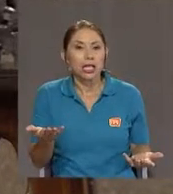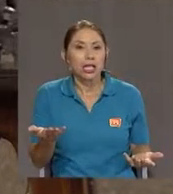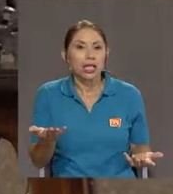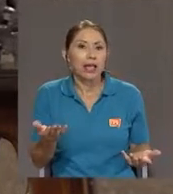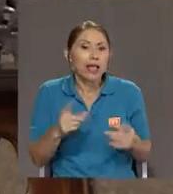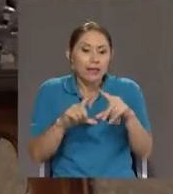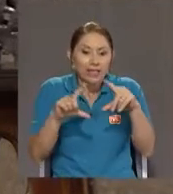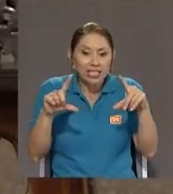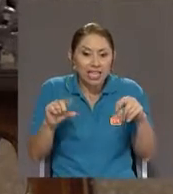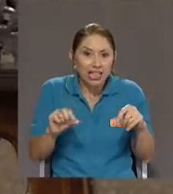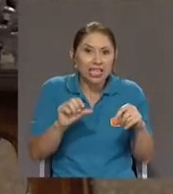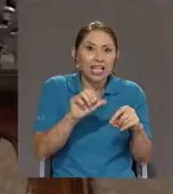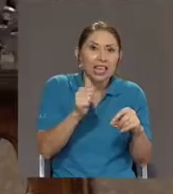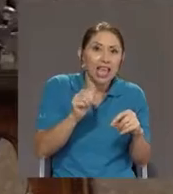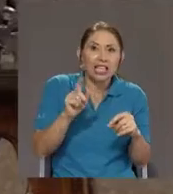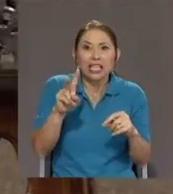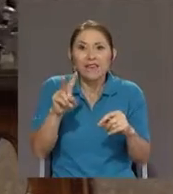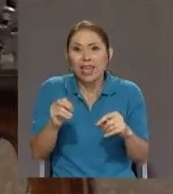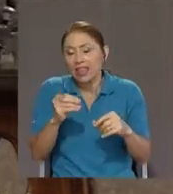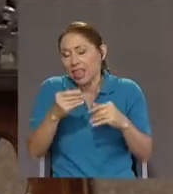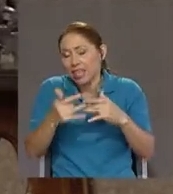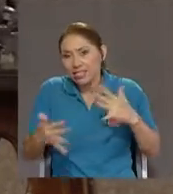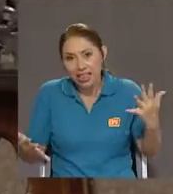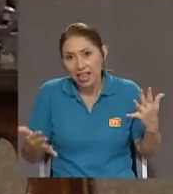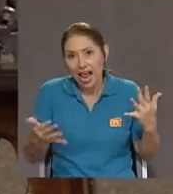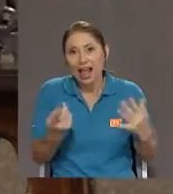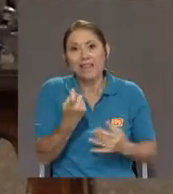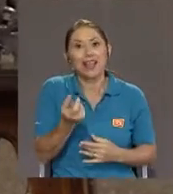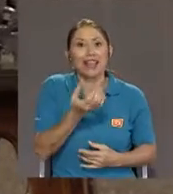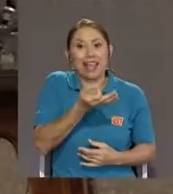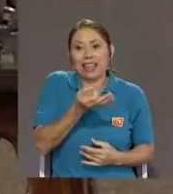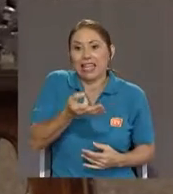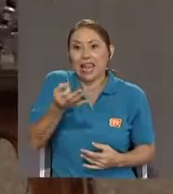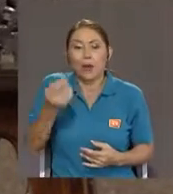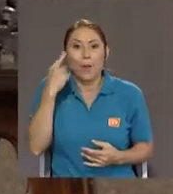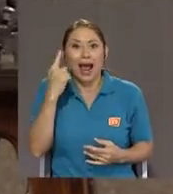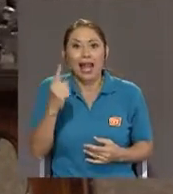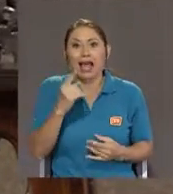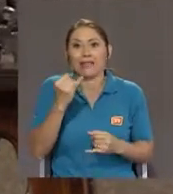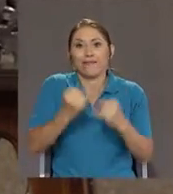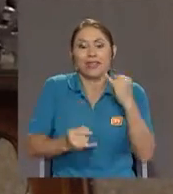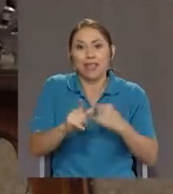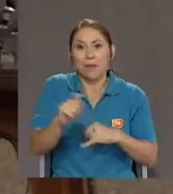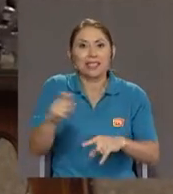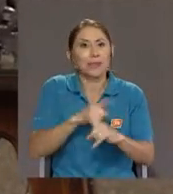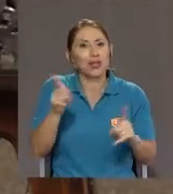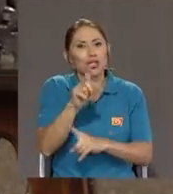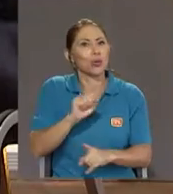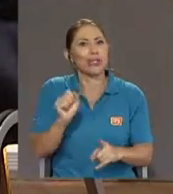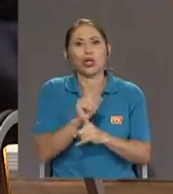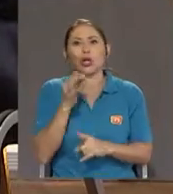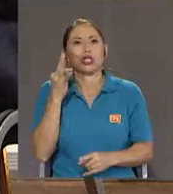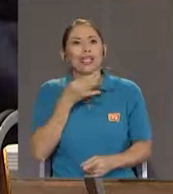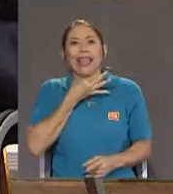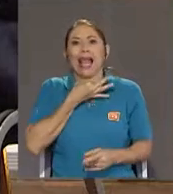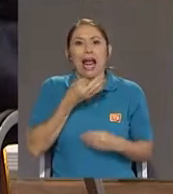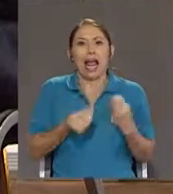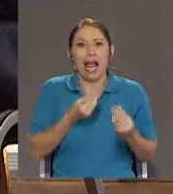y billetes de 10 y de 20, etcétera, para llegar a fin de mes, pero la situación no sería tan grave. ¿Me equivoco, don